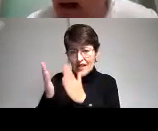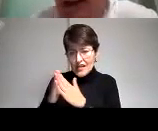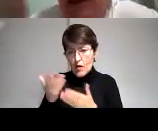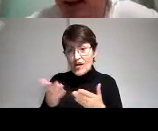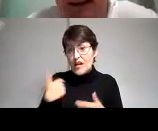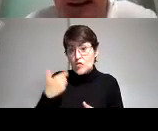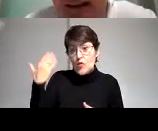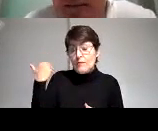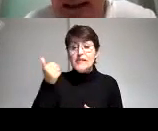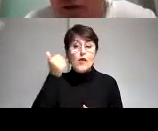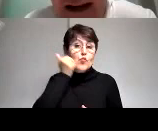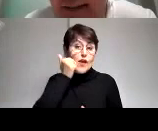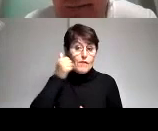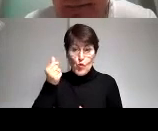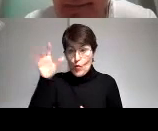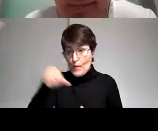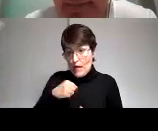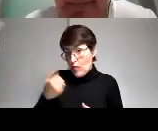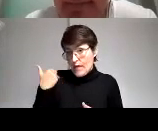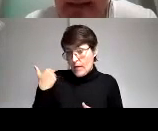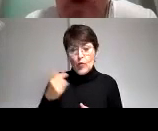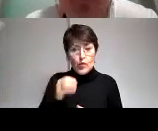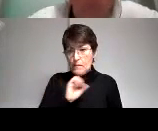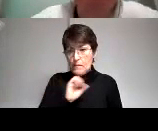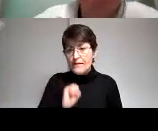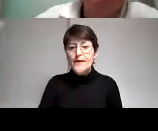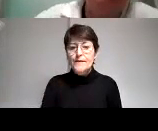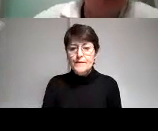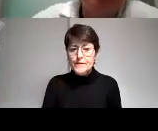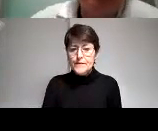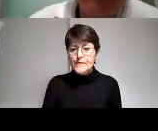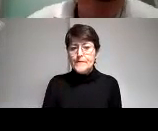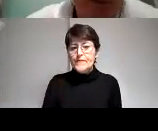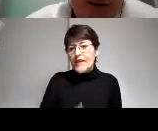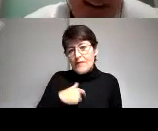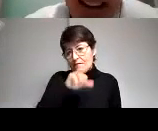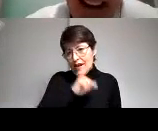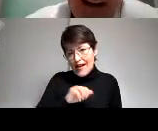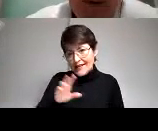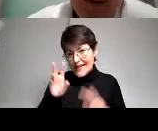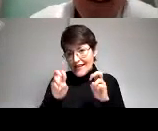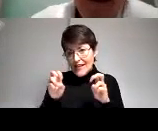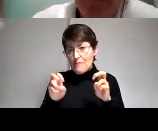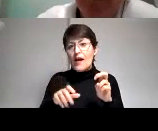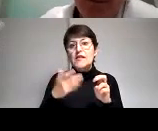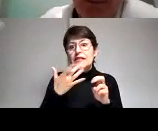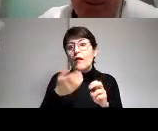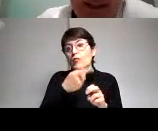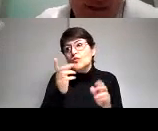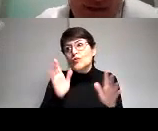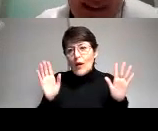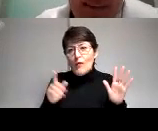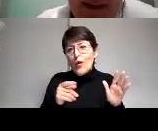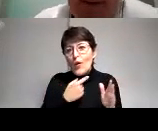y realmente es espectacular, ¿eh? Bueno, es espectacular para los que nos gusta este tema. A lo mejor algunos diréis, pues